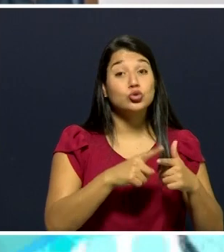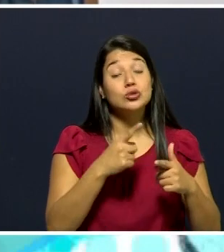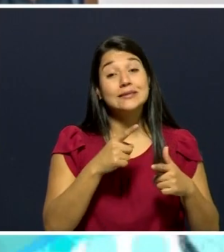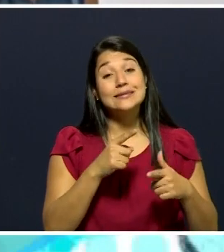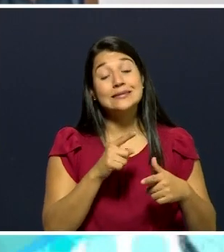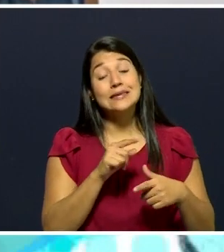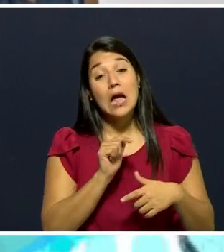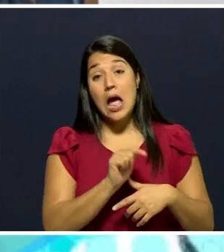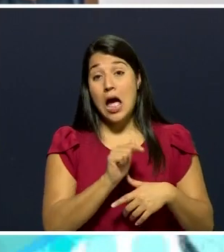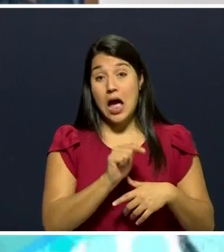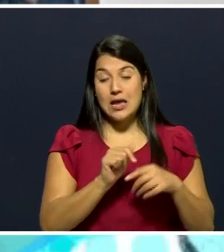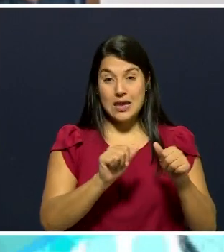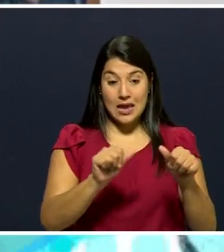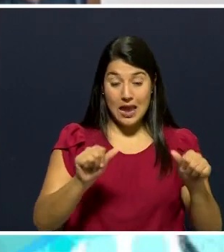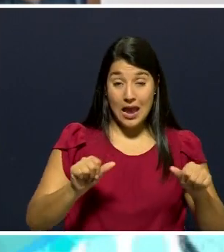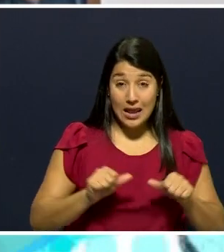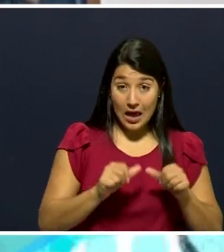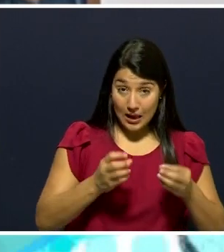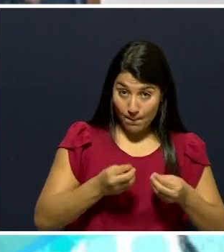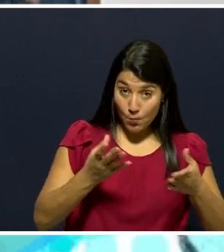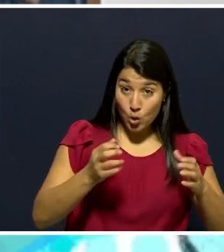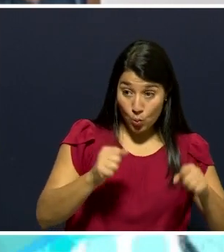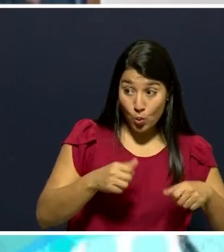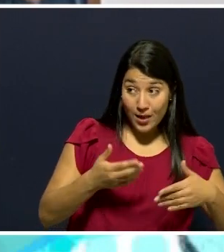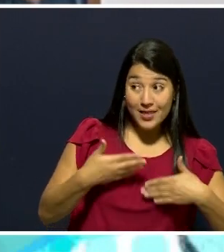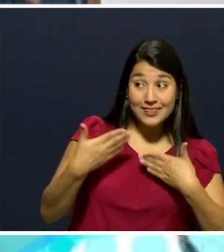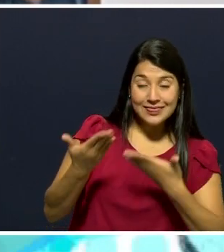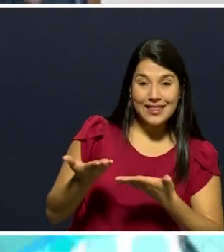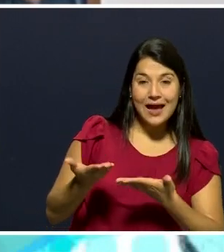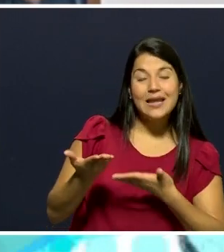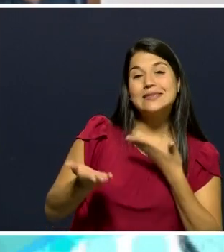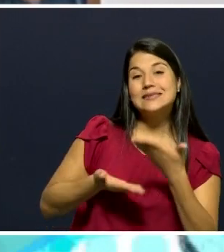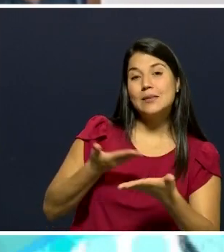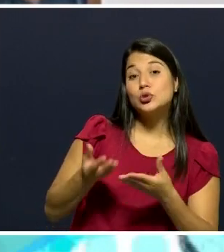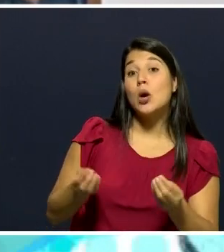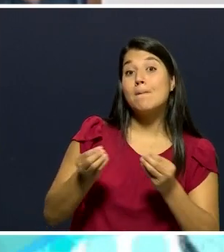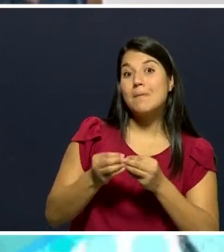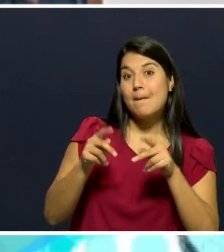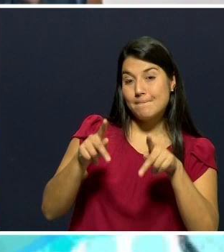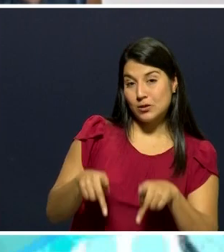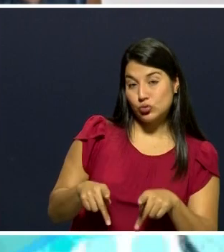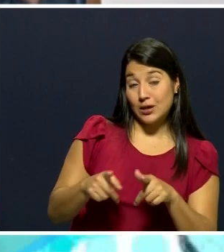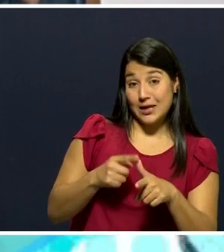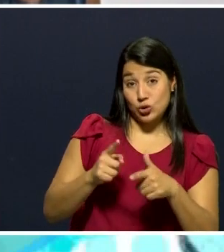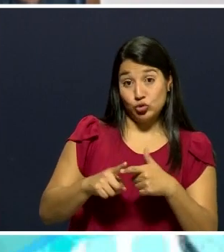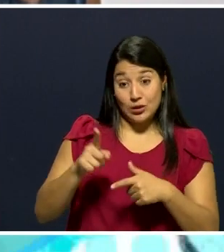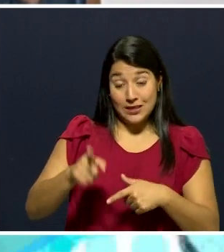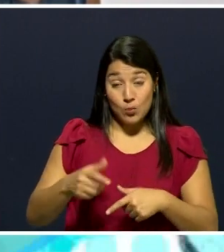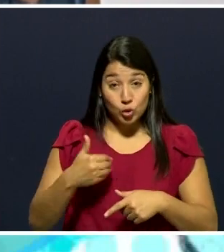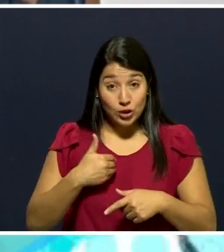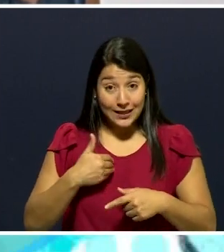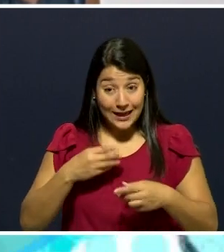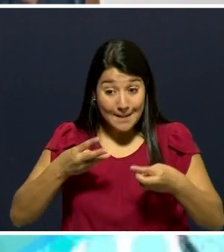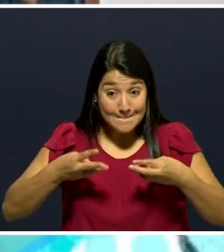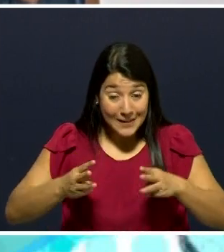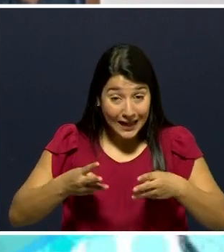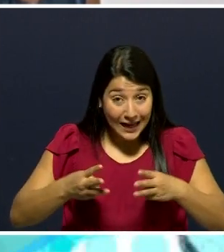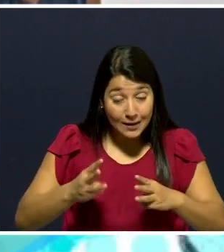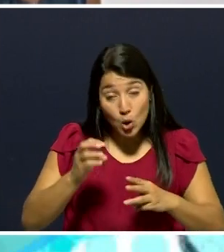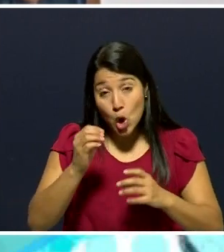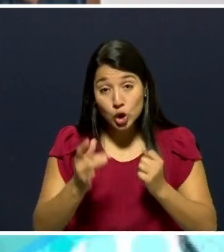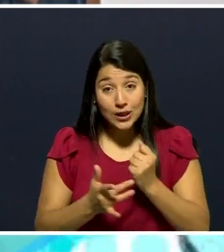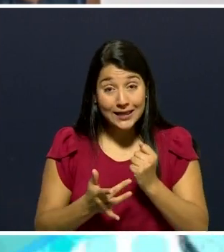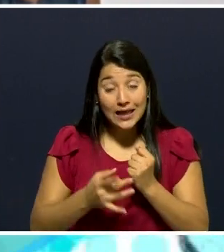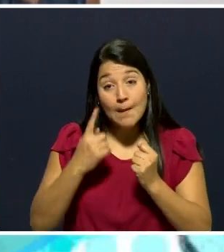pueda entonces proveer de esos servicios nuevamente a un importante sector de la clase media, vamos a tener que tener mecanismos de inversión,